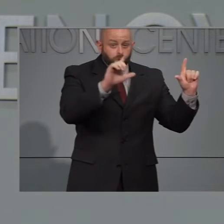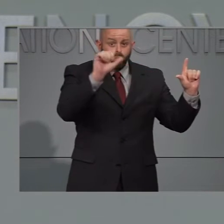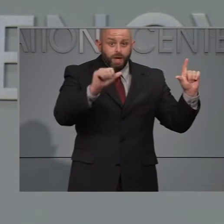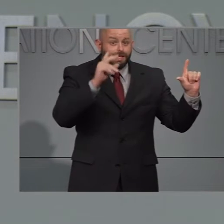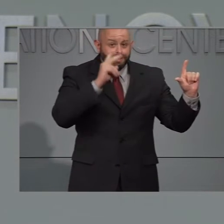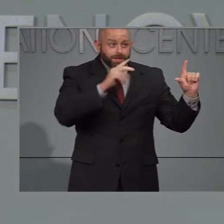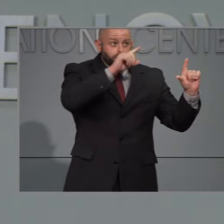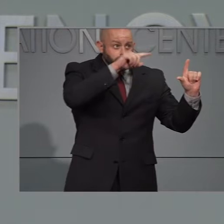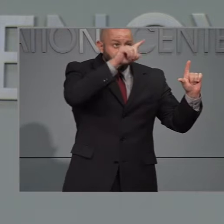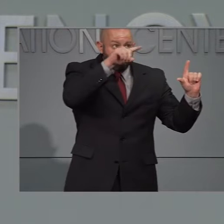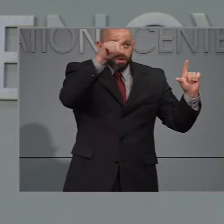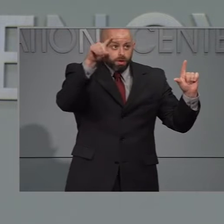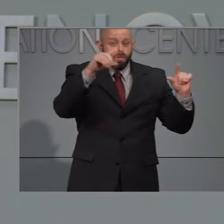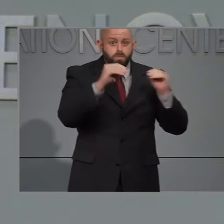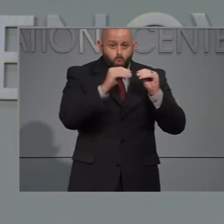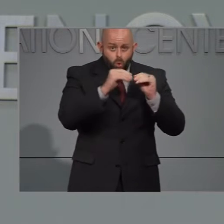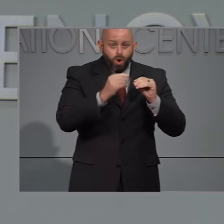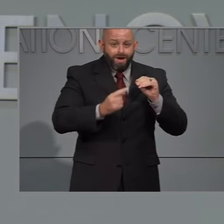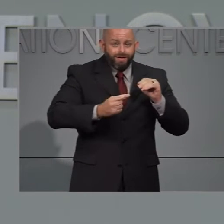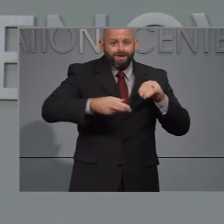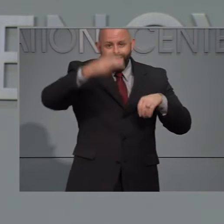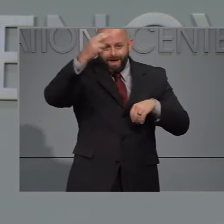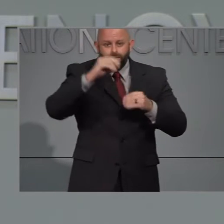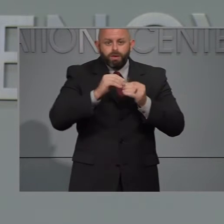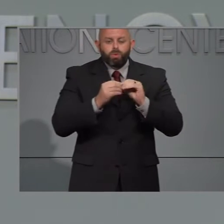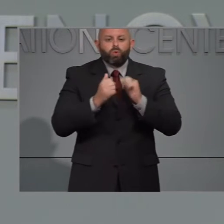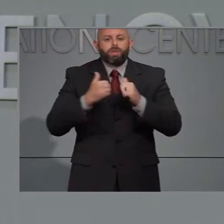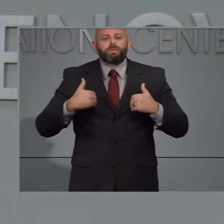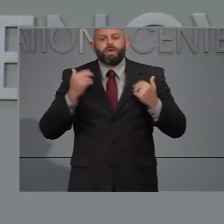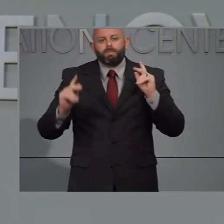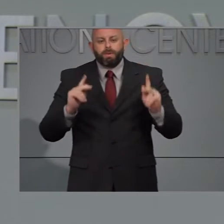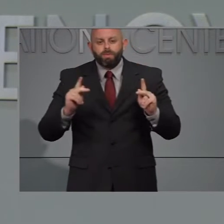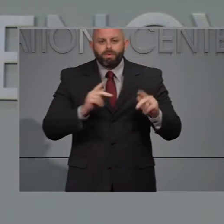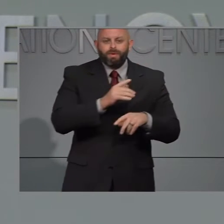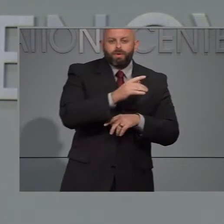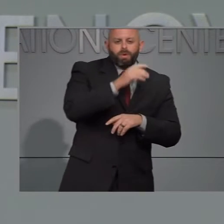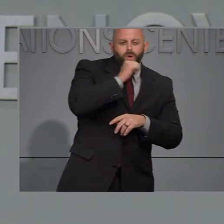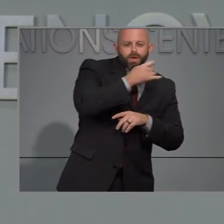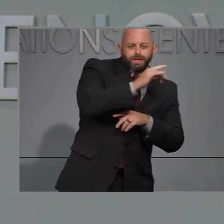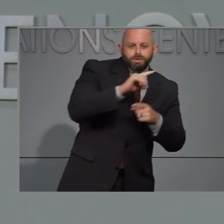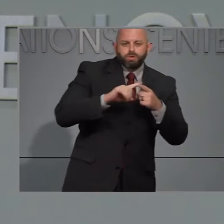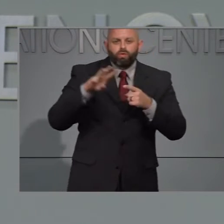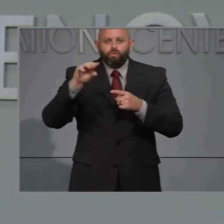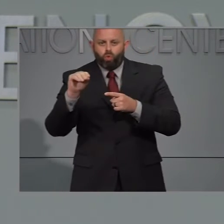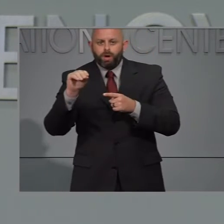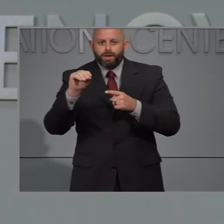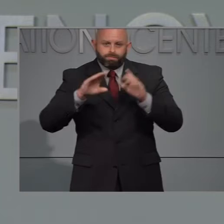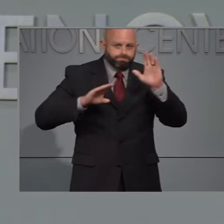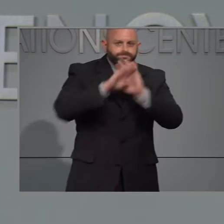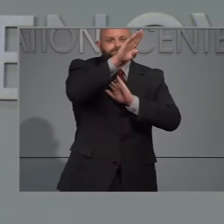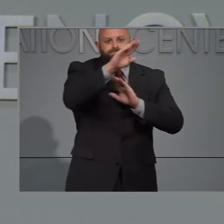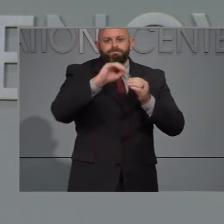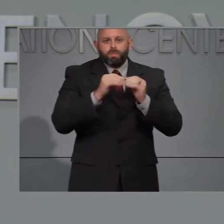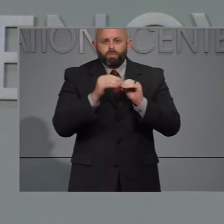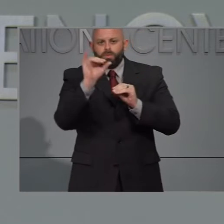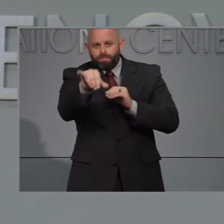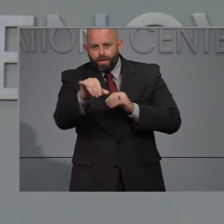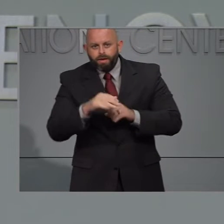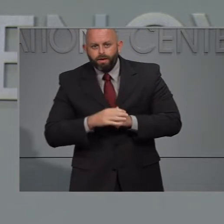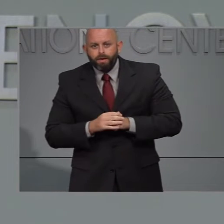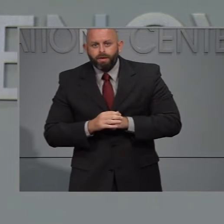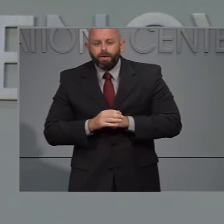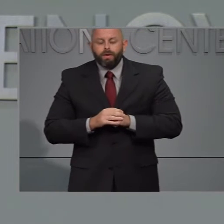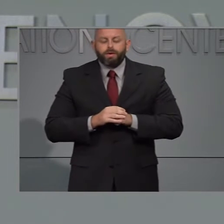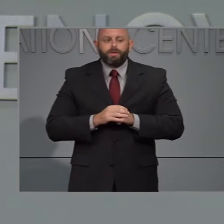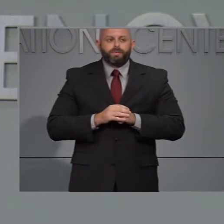son personas jóvenes. Ese grupo de entre 18 y 40 es donde vamos viendo más transmisión viral. Y como mencionó el gobernador,